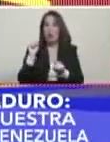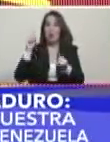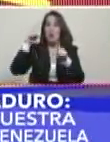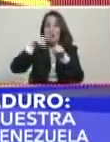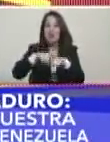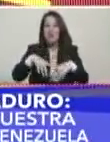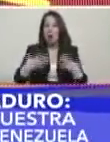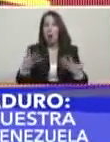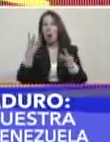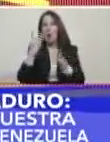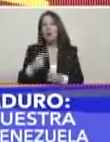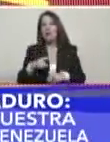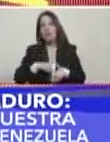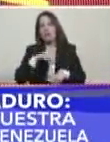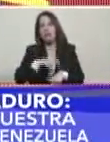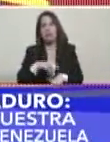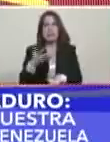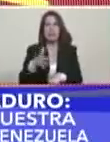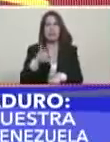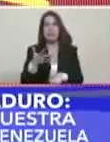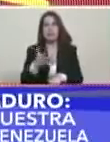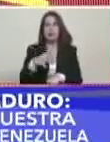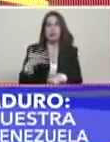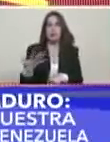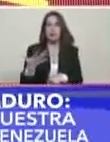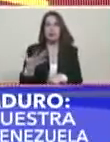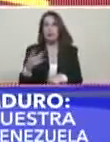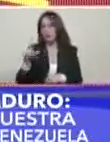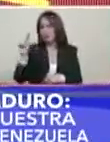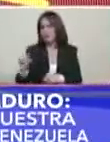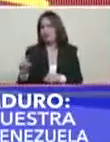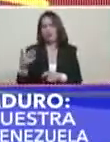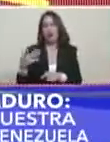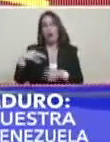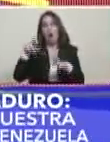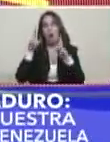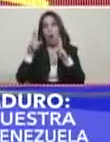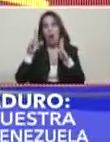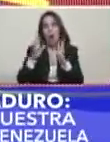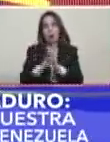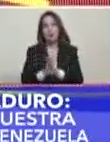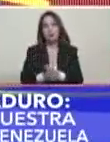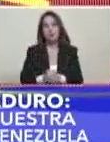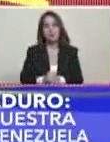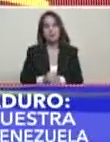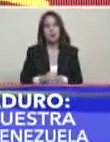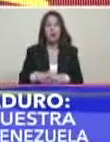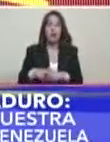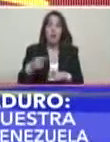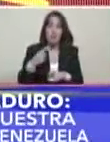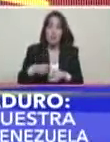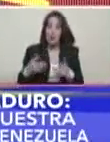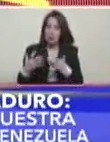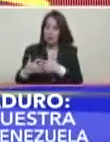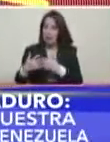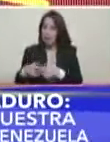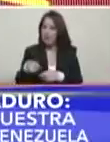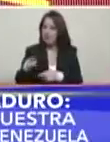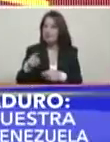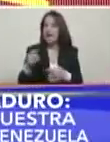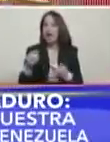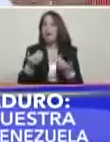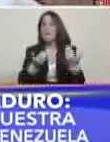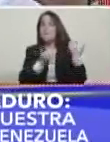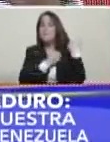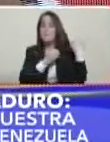¿Cuánto tiempo nos vamos a echar? El menor posible, ojalá. Pero que plantas como esta las montemos